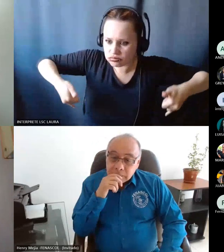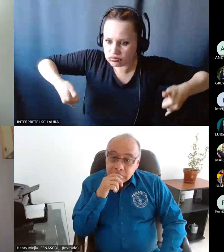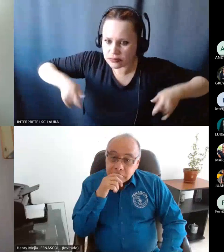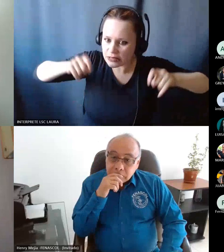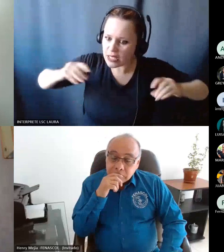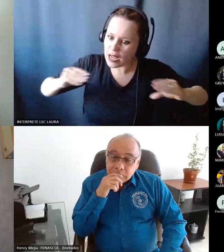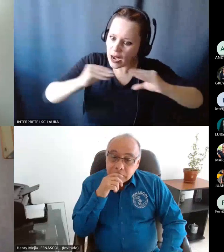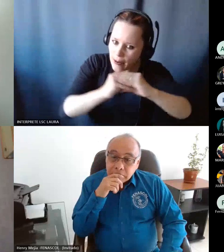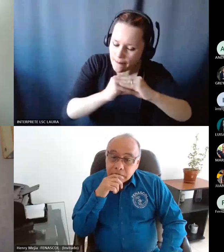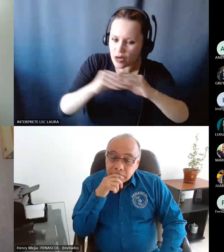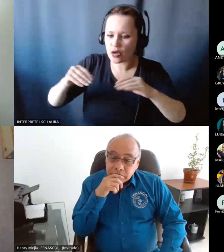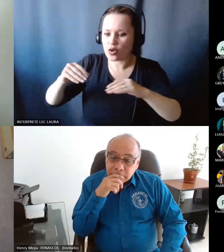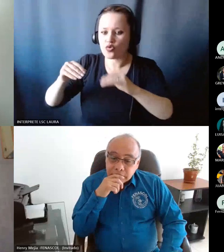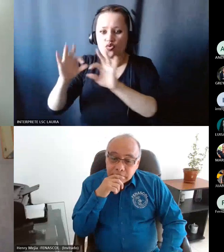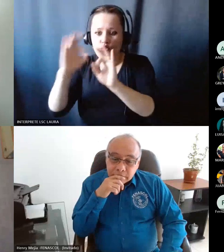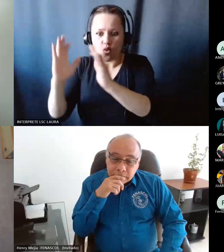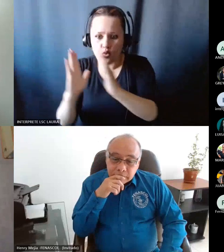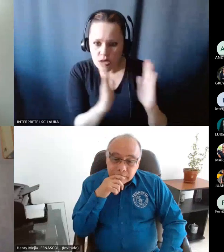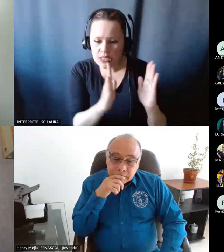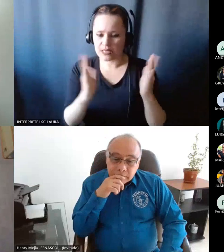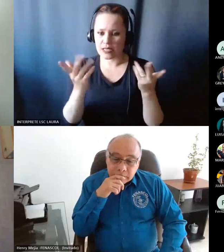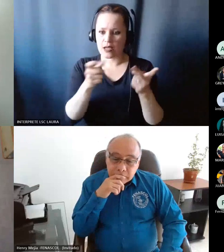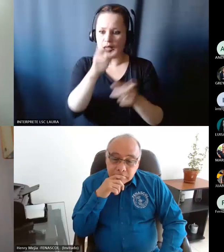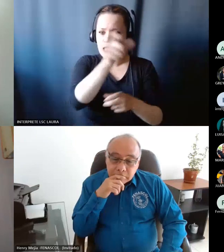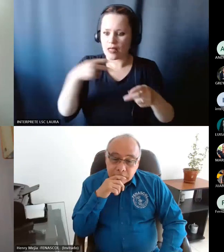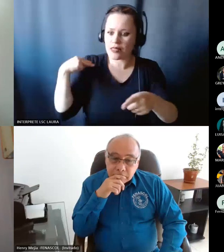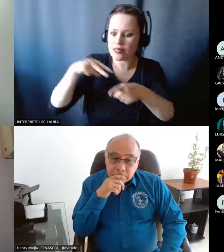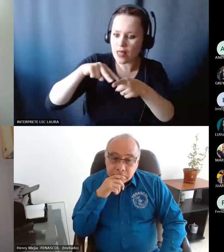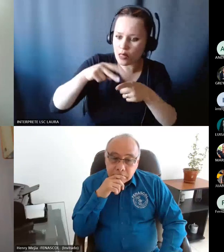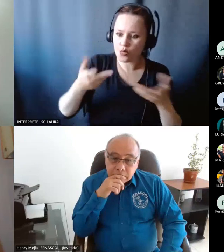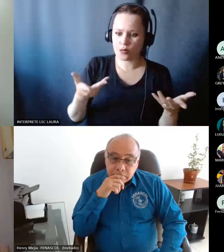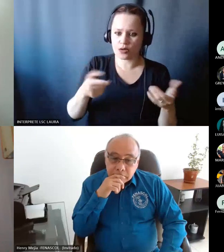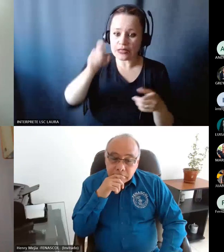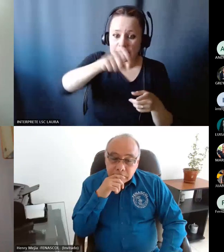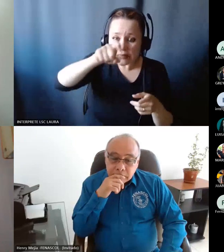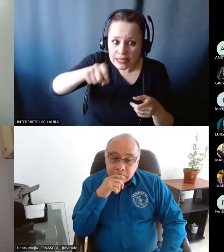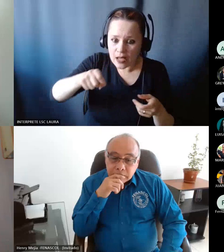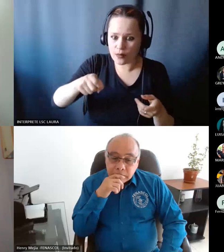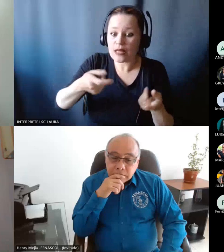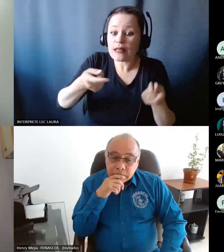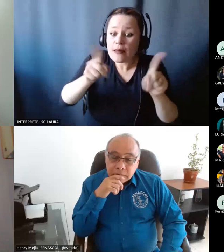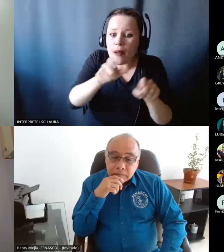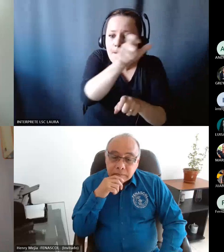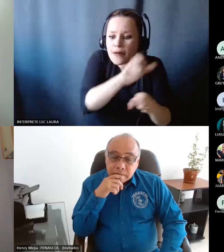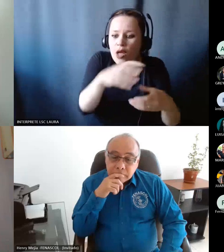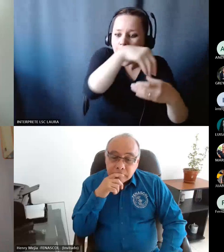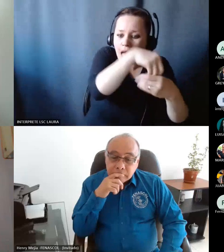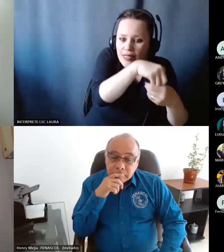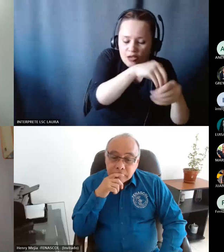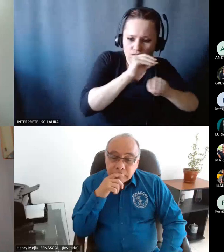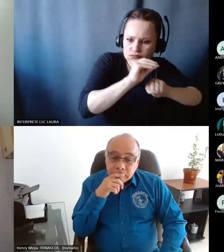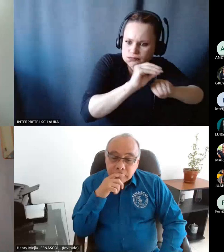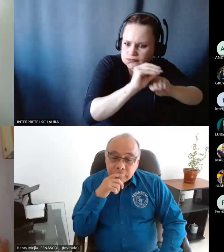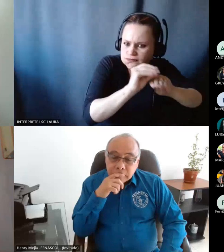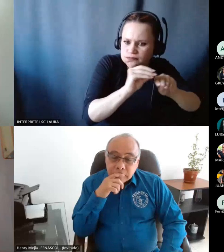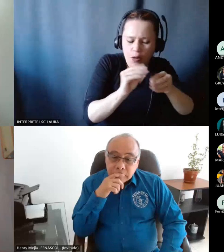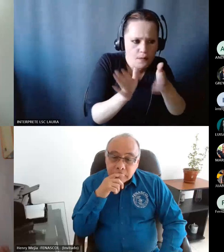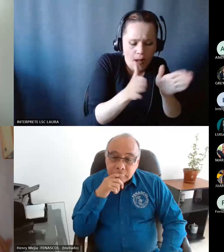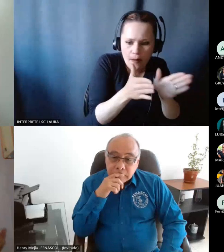comp de las áreas de logística las áreas de talento humano sí Y también preparar a las personas al interior de la organización para que